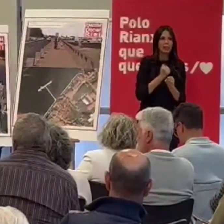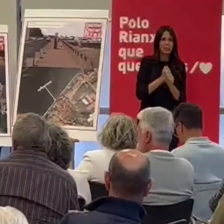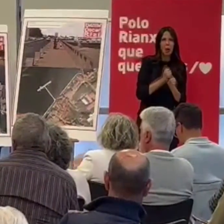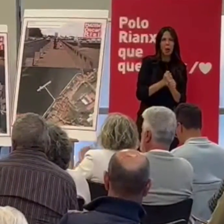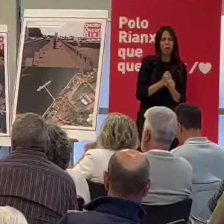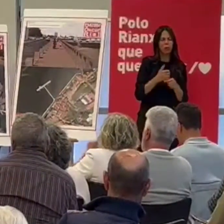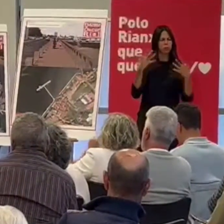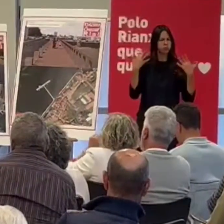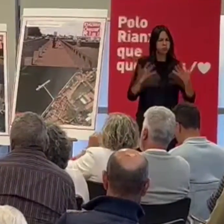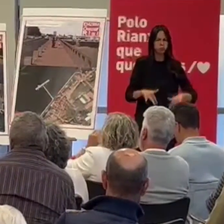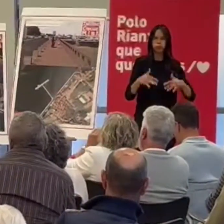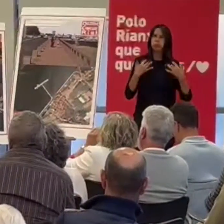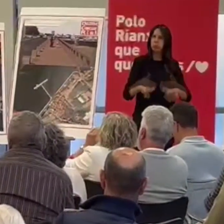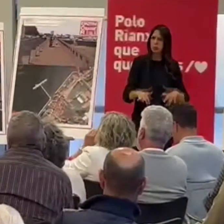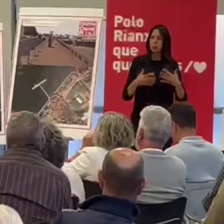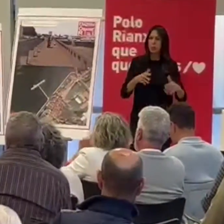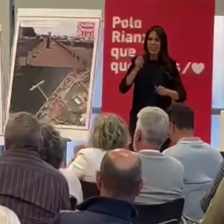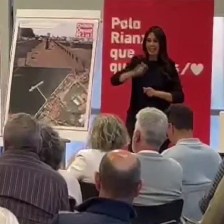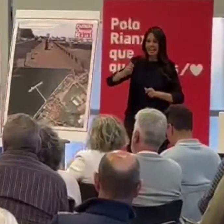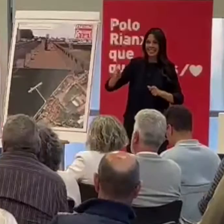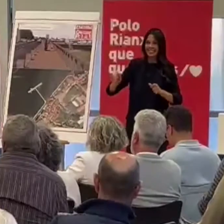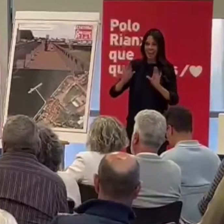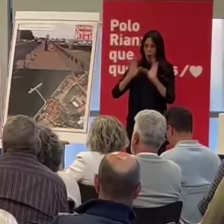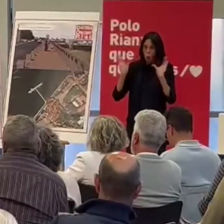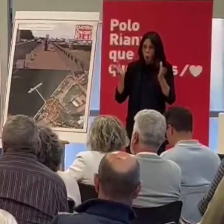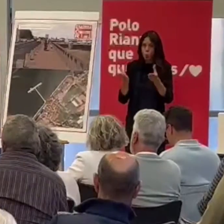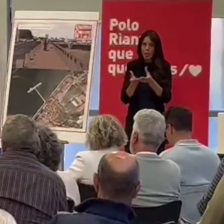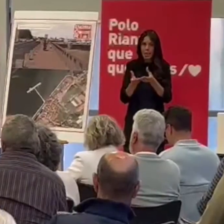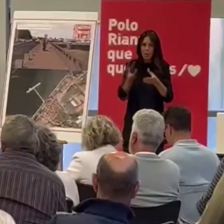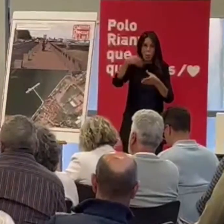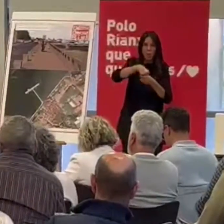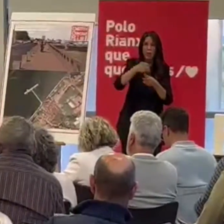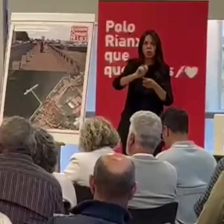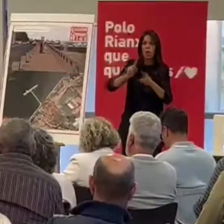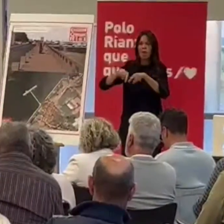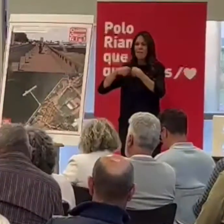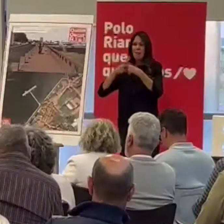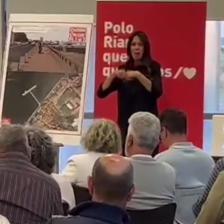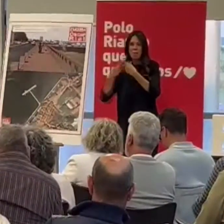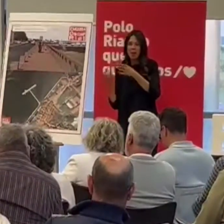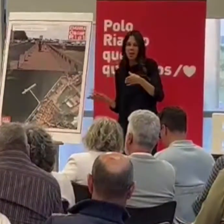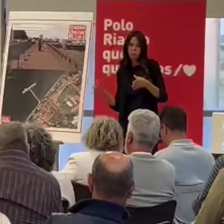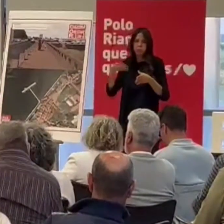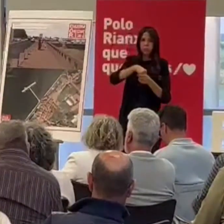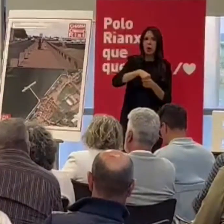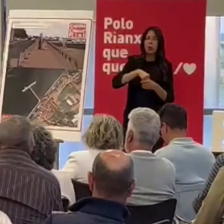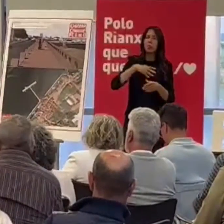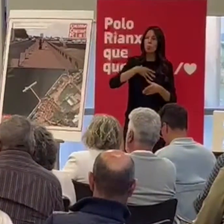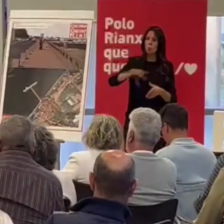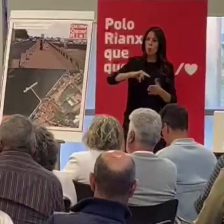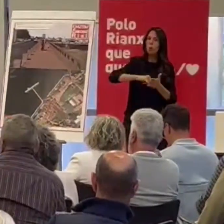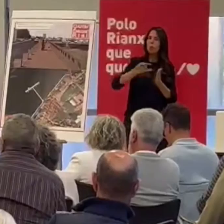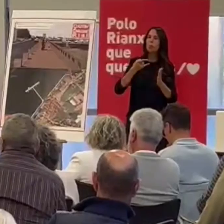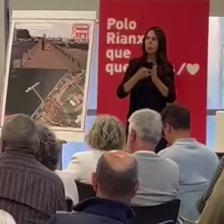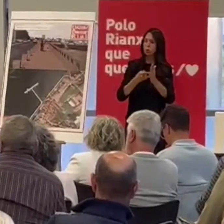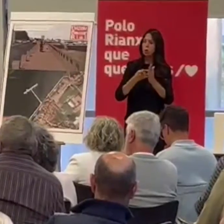é moito, e xente que non está no equipo, familia do equipo que se involucra para poder levar este proxecto a